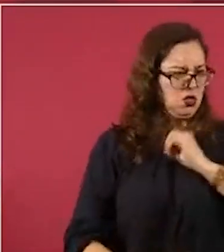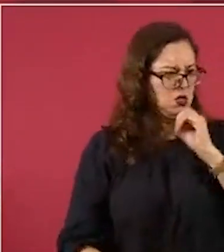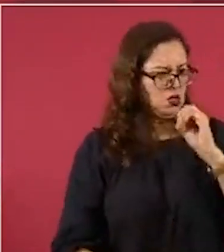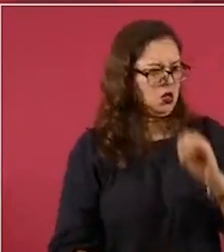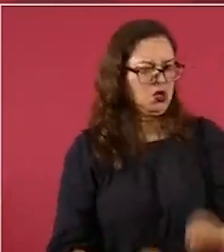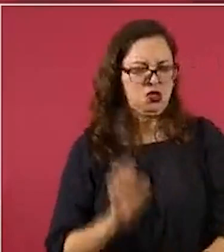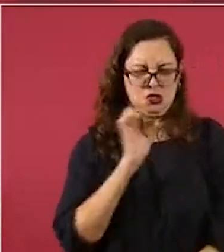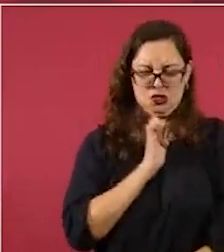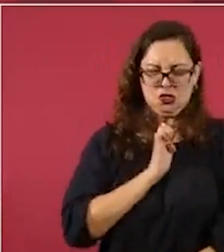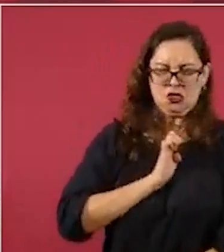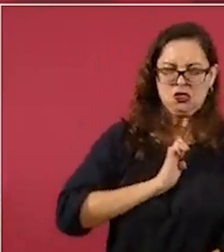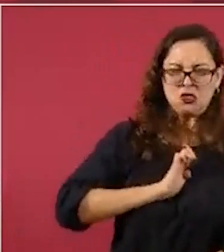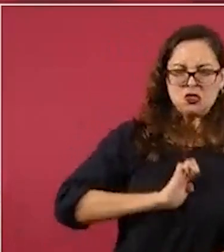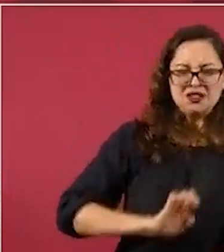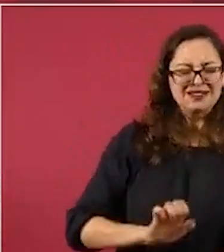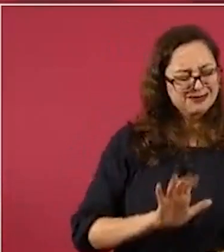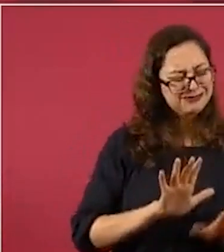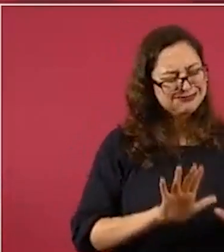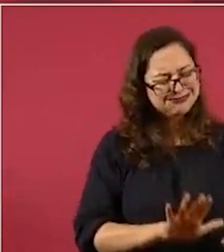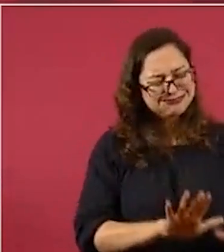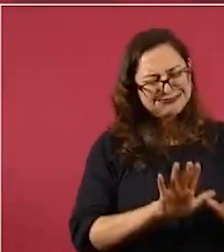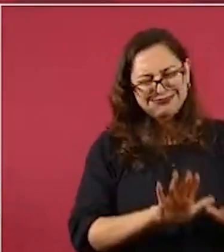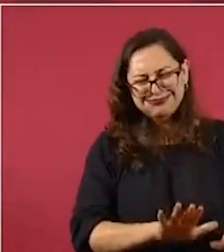y que se apueste